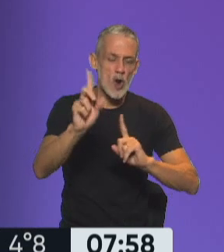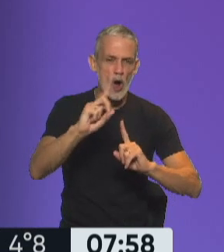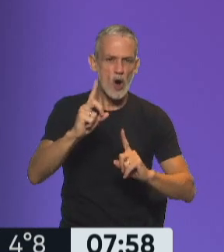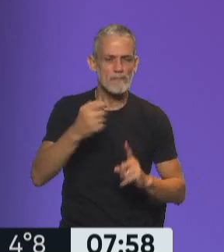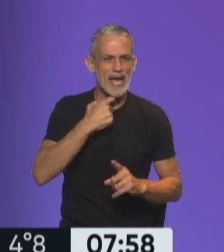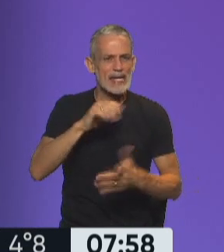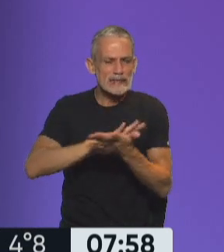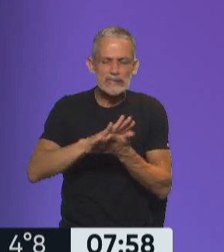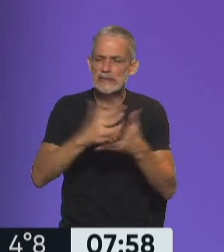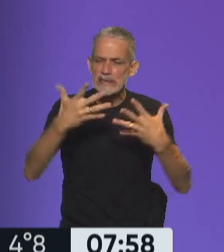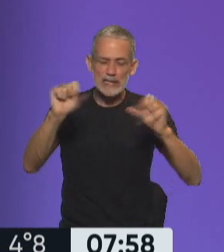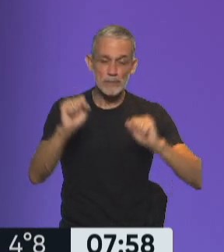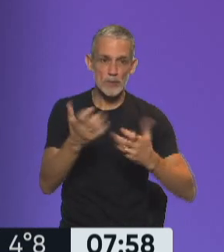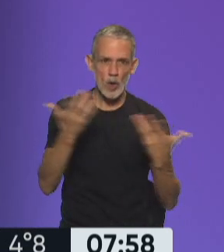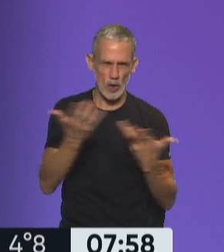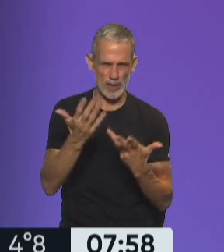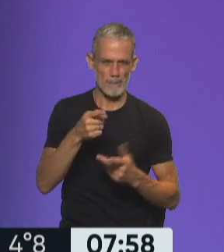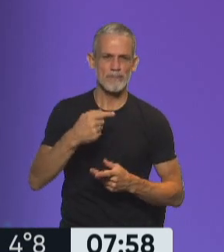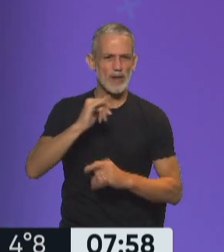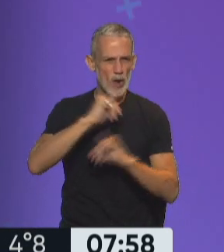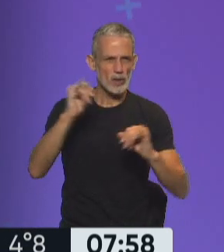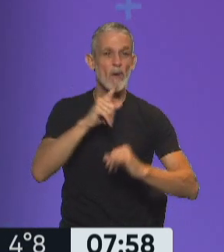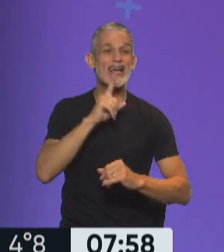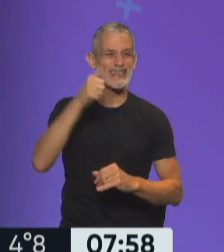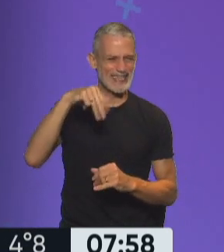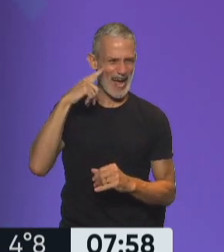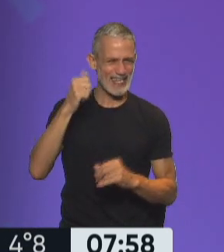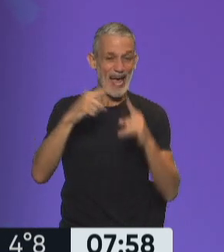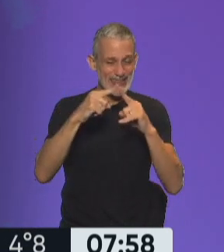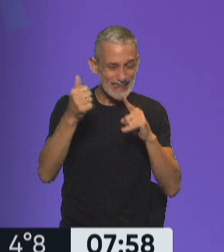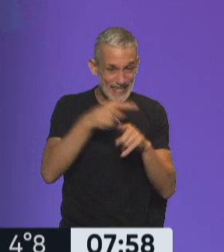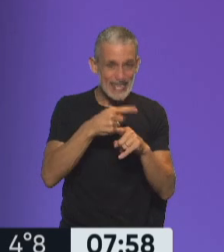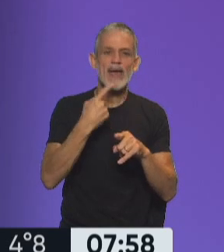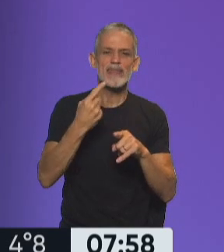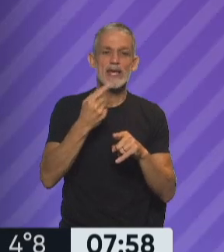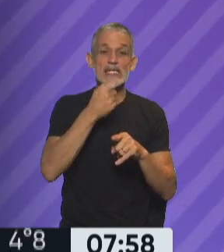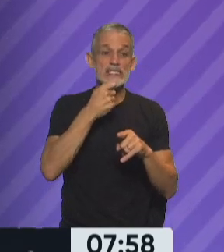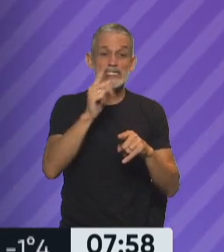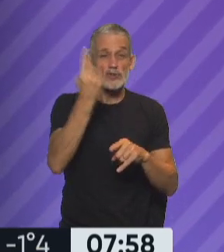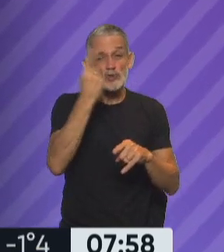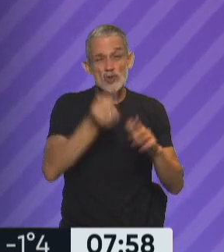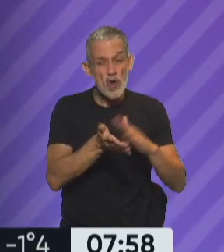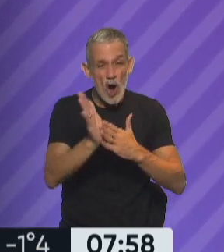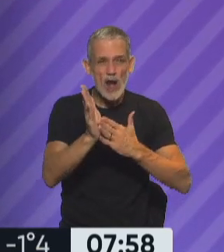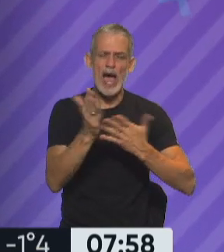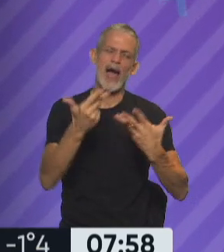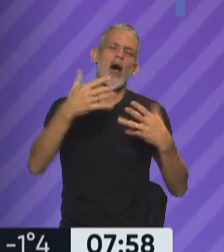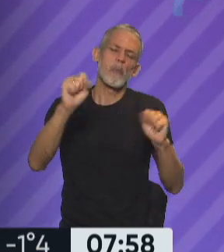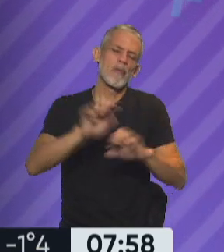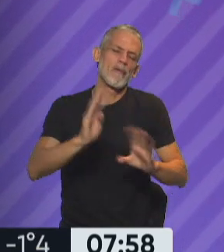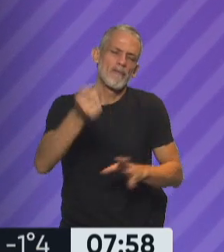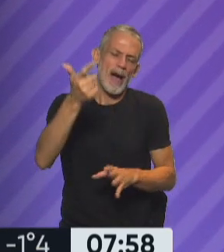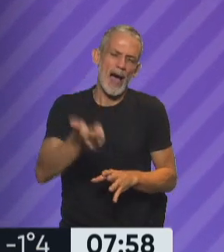resuelva y no pueden hacer nada. Te decía, Tania, la tía, indicó que si se hubiera ido sola, lo hubiéramos